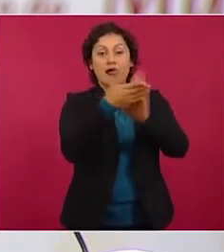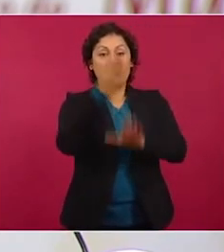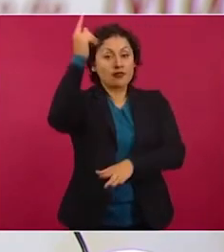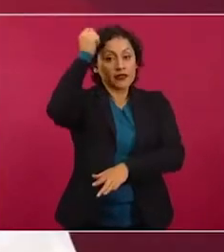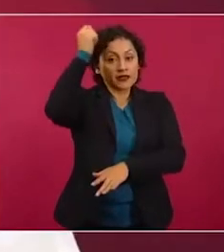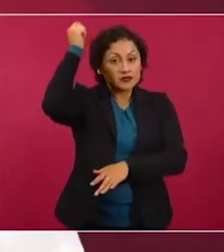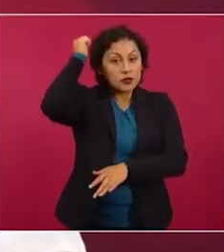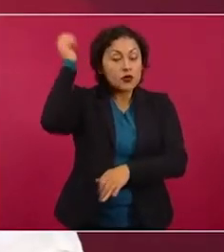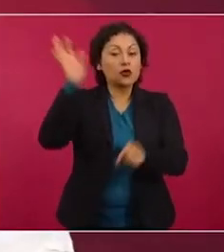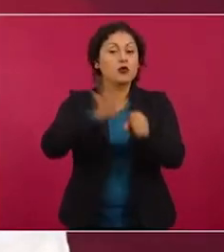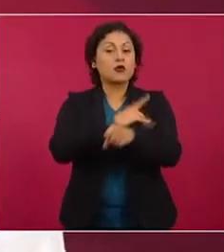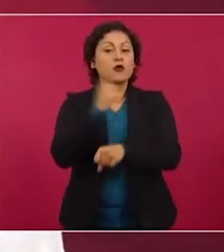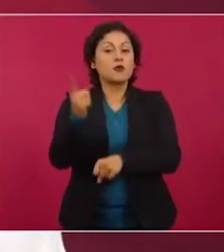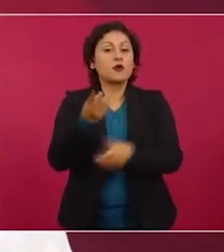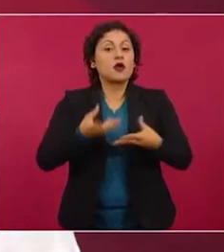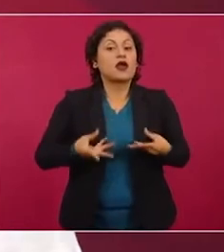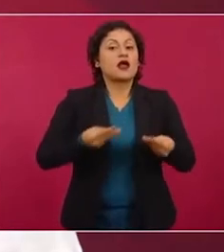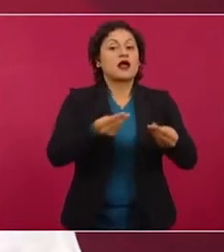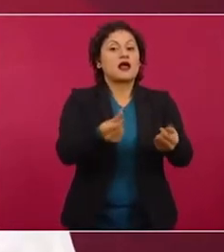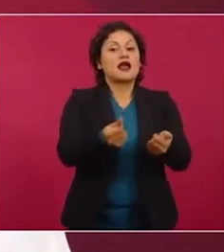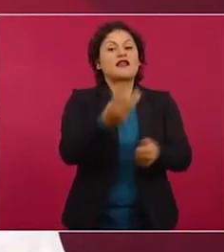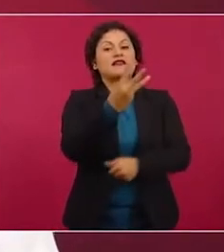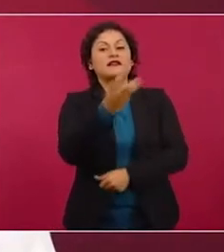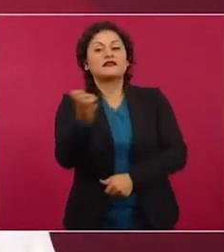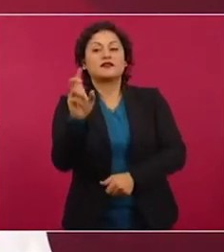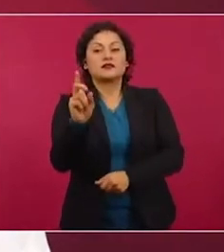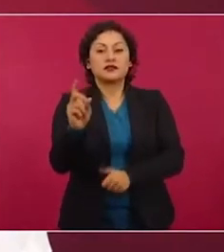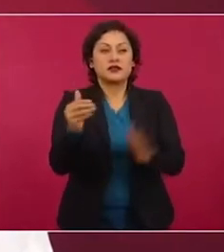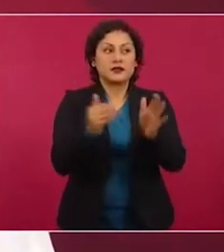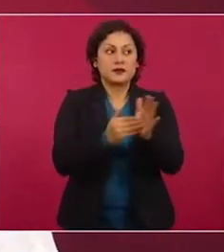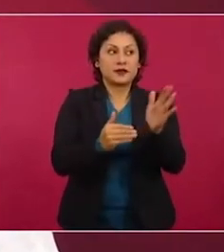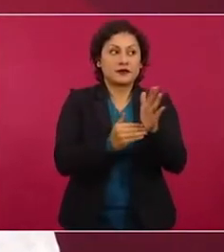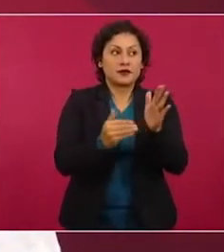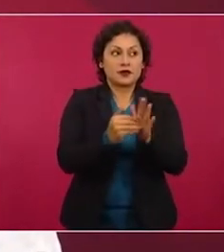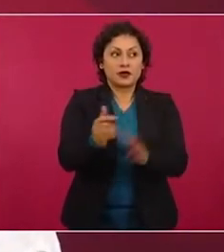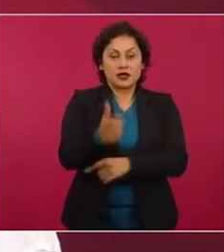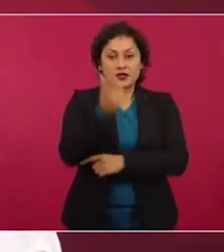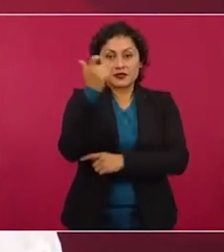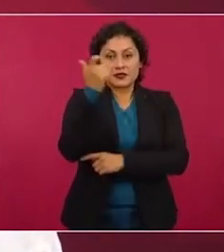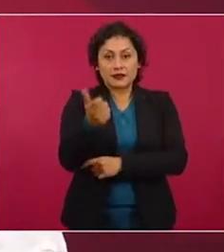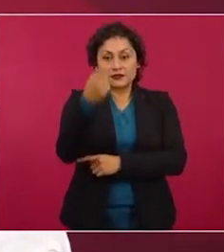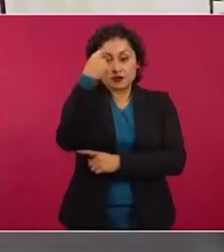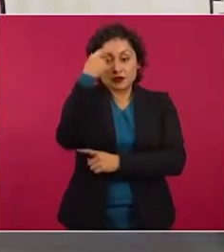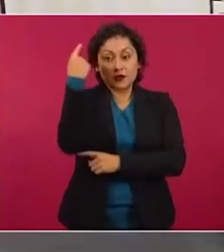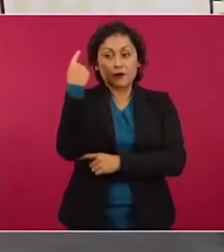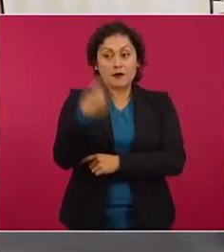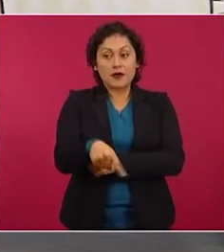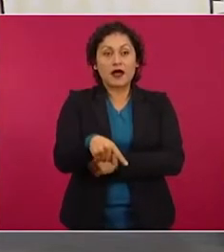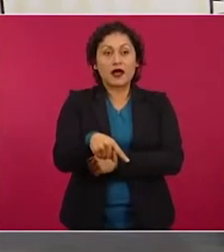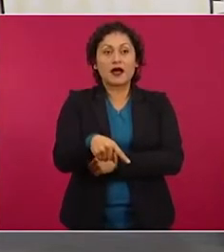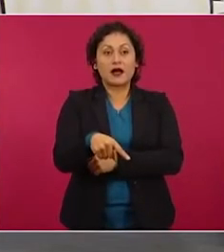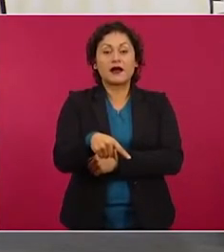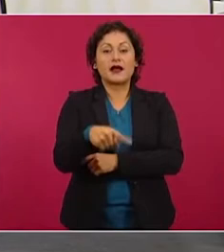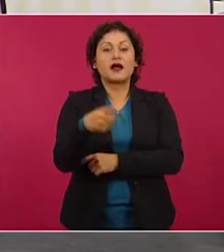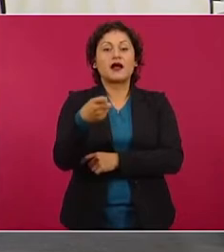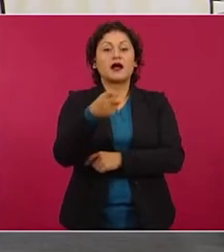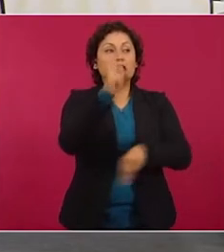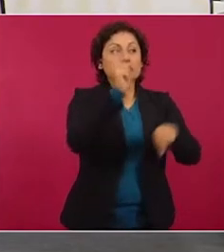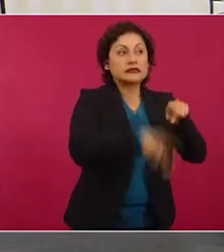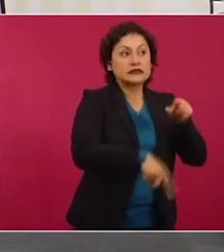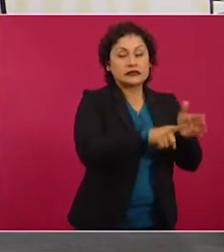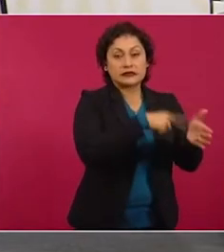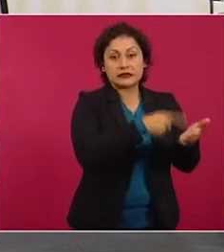habría costado 330 mil millones de pesos por cancelar la obra y 125